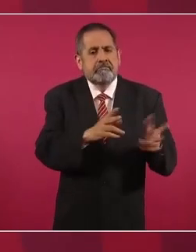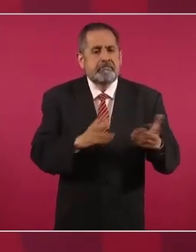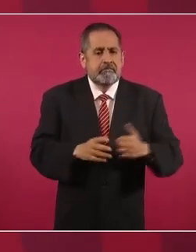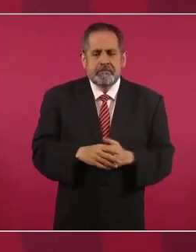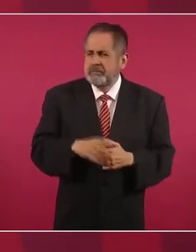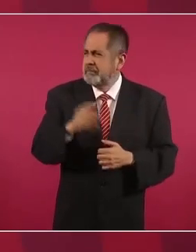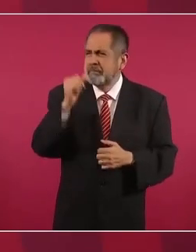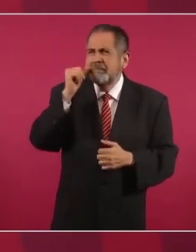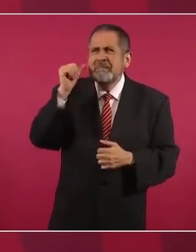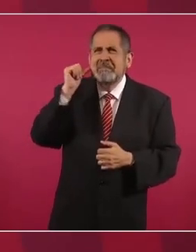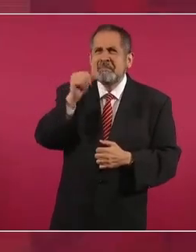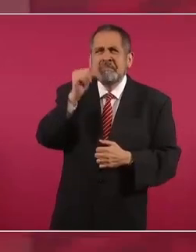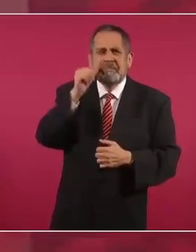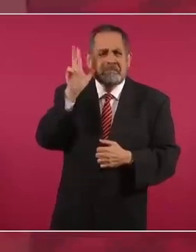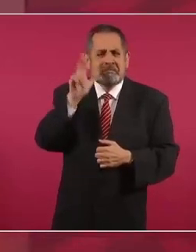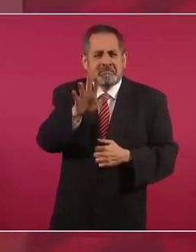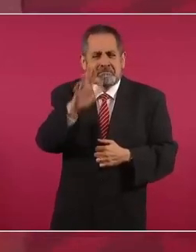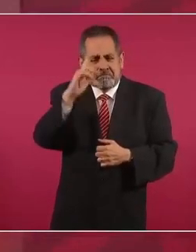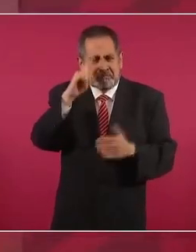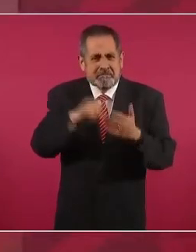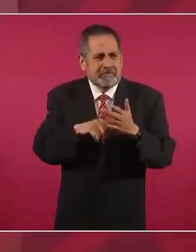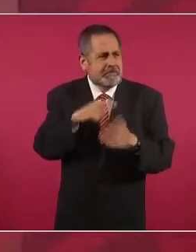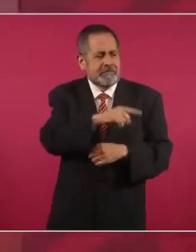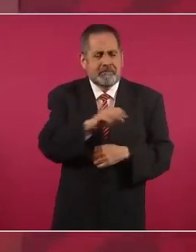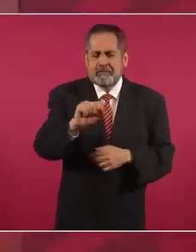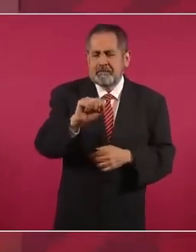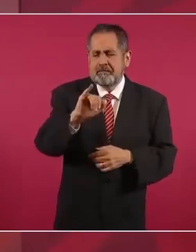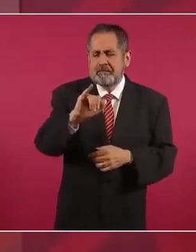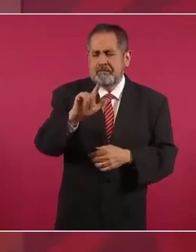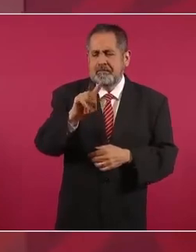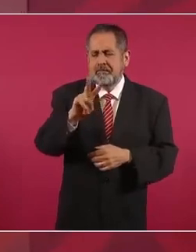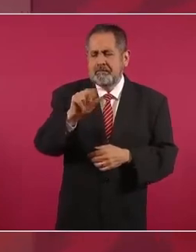todavía ayer o antier, Silvano,